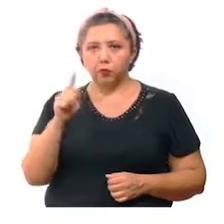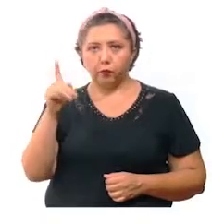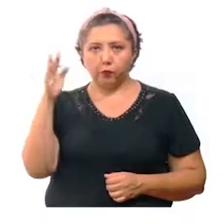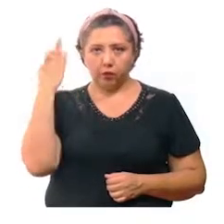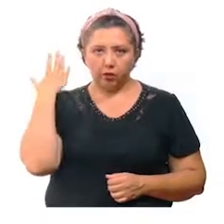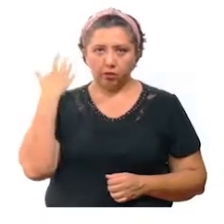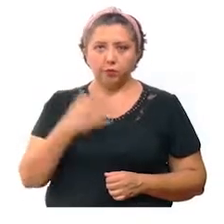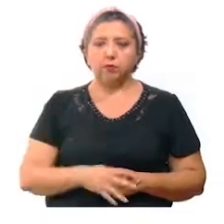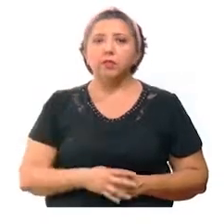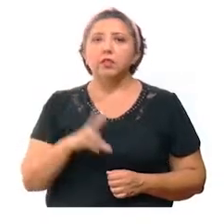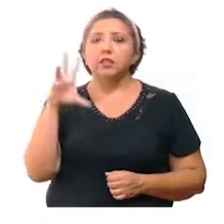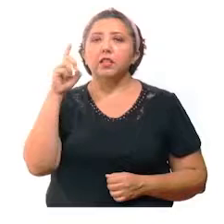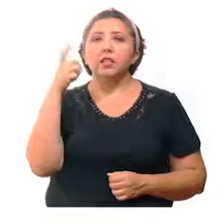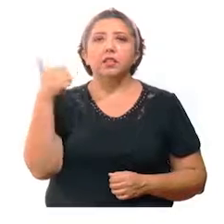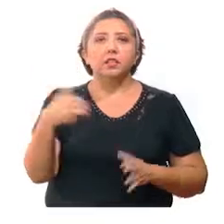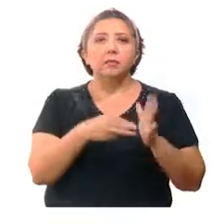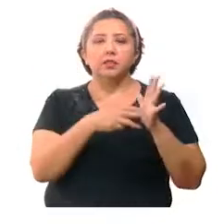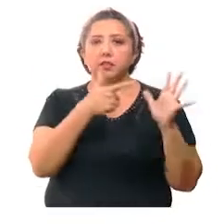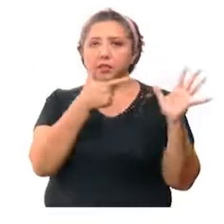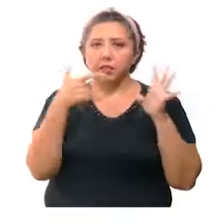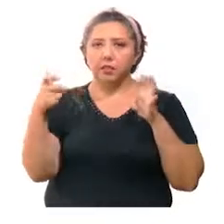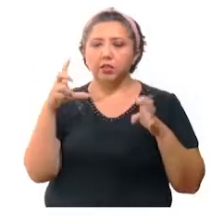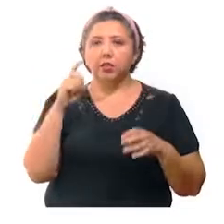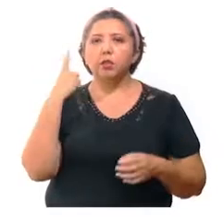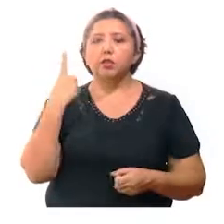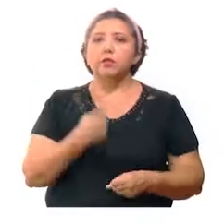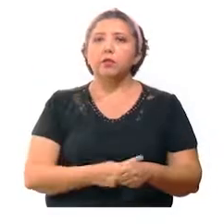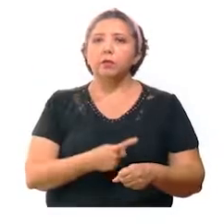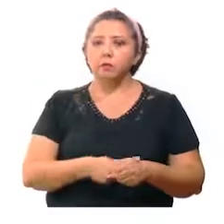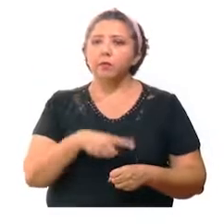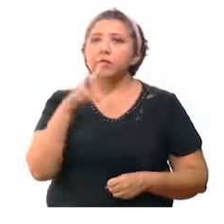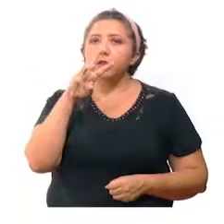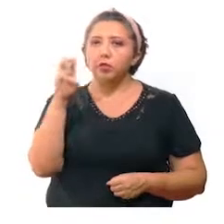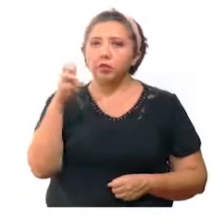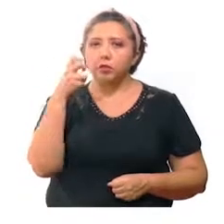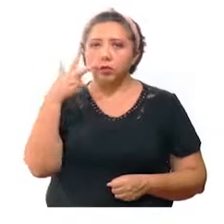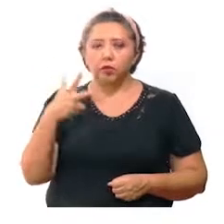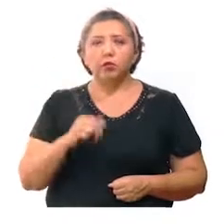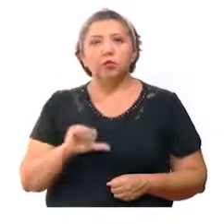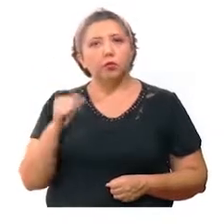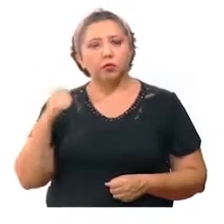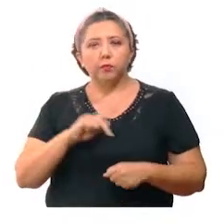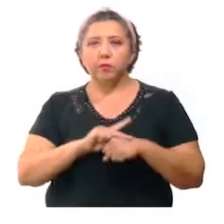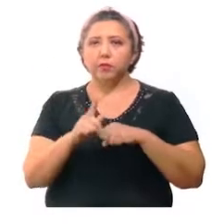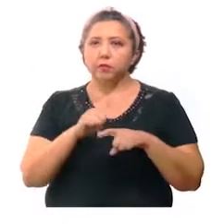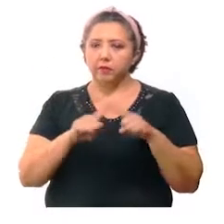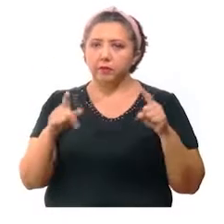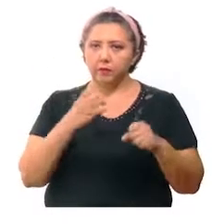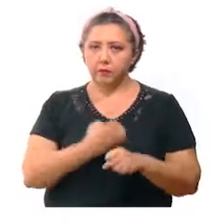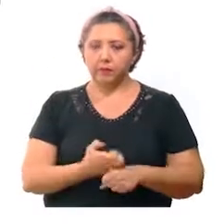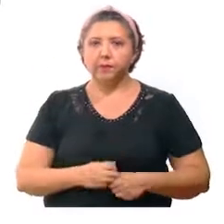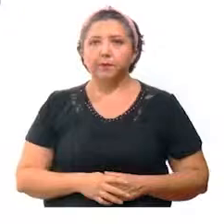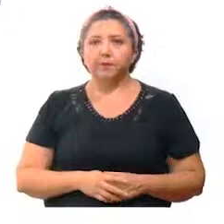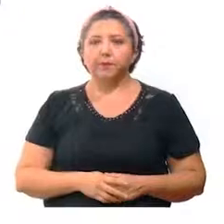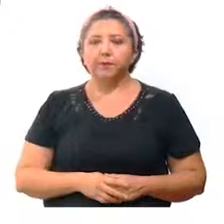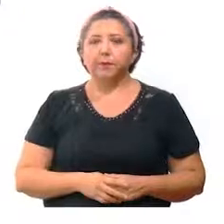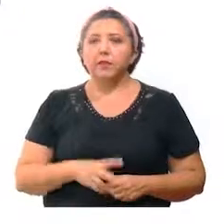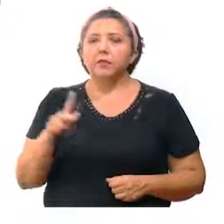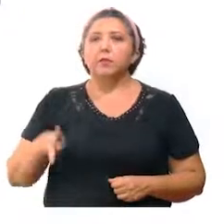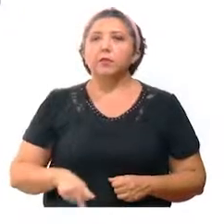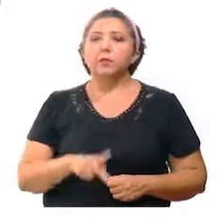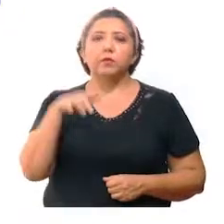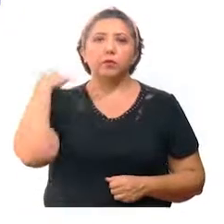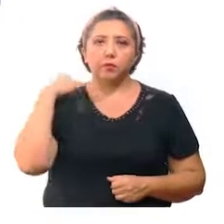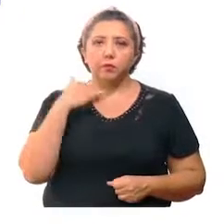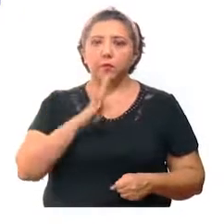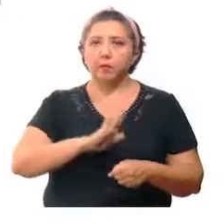foráneo. De los 36.731 casos positivos, 308 son de otro país u otro estado. Los municipios